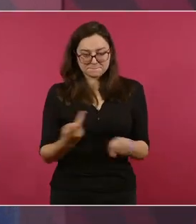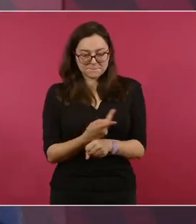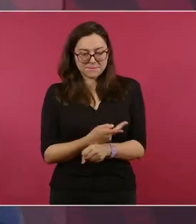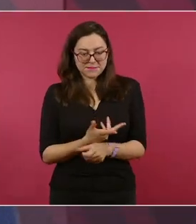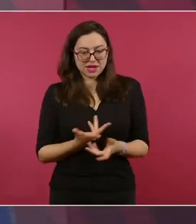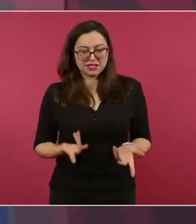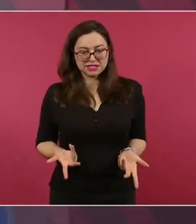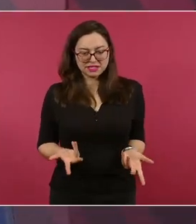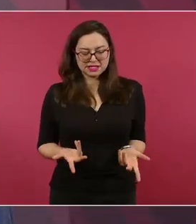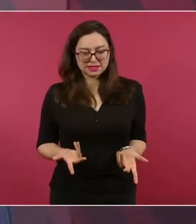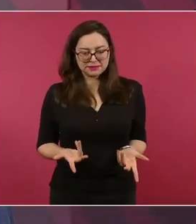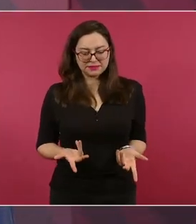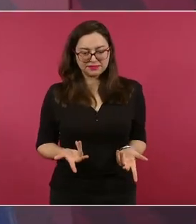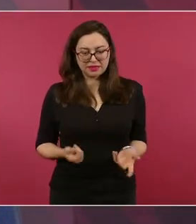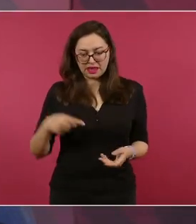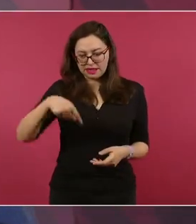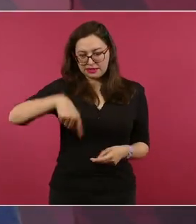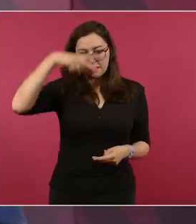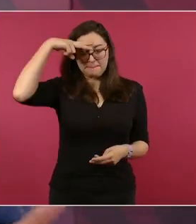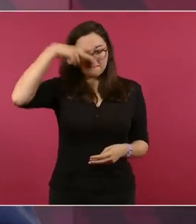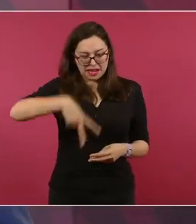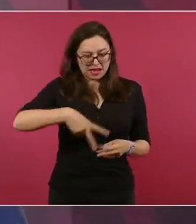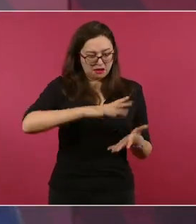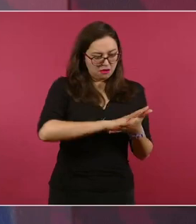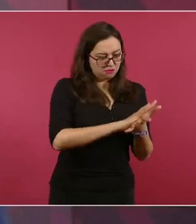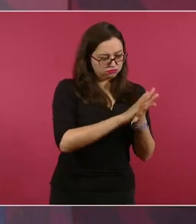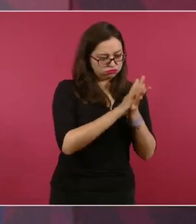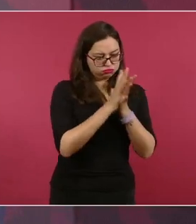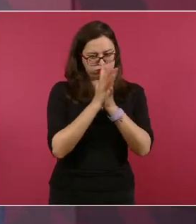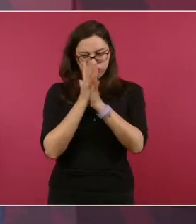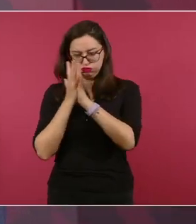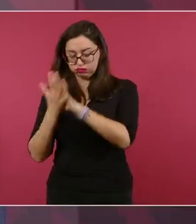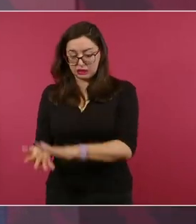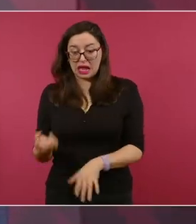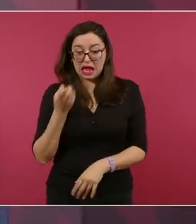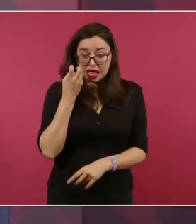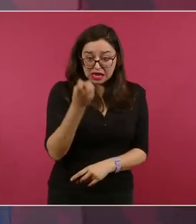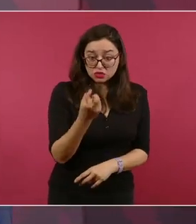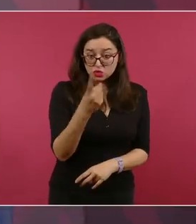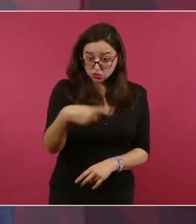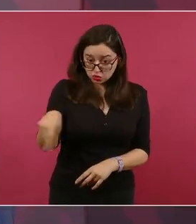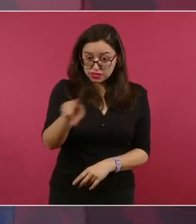dando en nuestro país, cómo está cambiando la realidad en México.